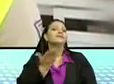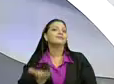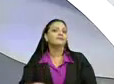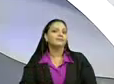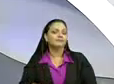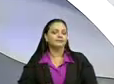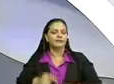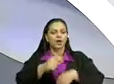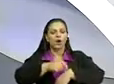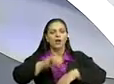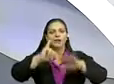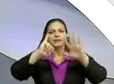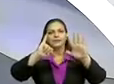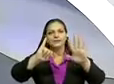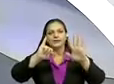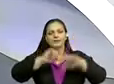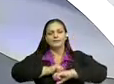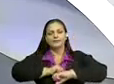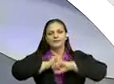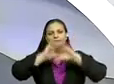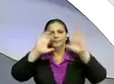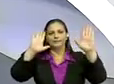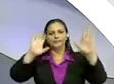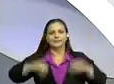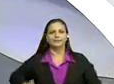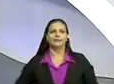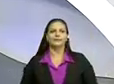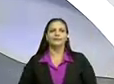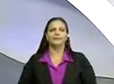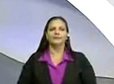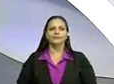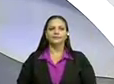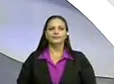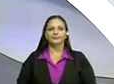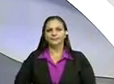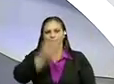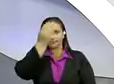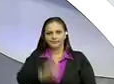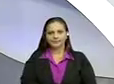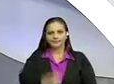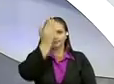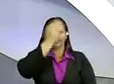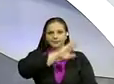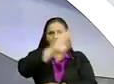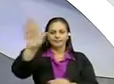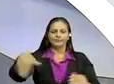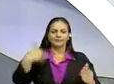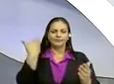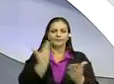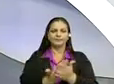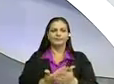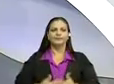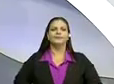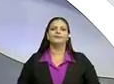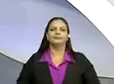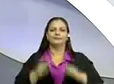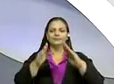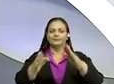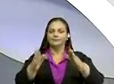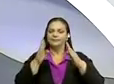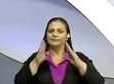6:00 de la mañana, 6:00 de la mañana, hora de saludar nuevamente a nuestros televidentes.